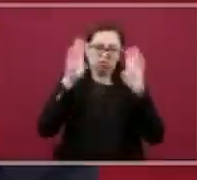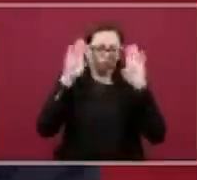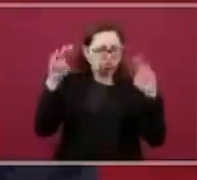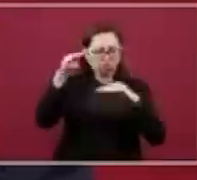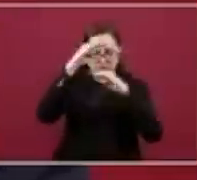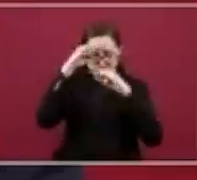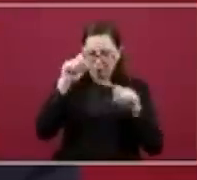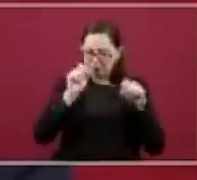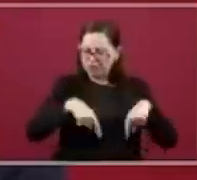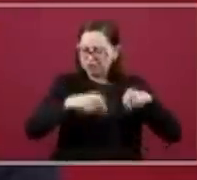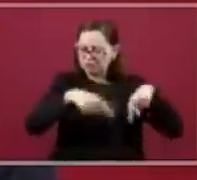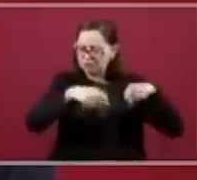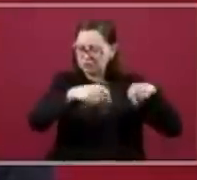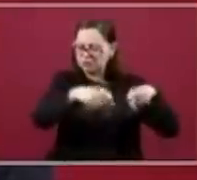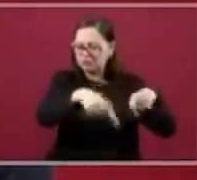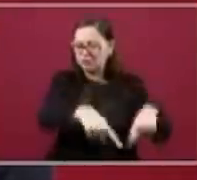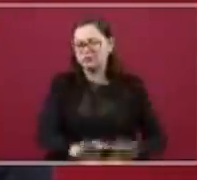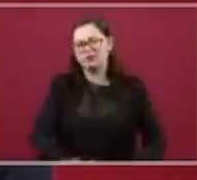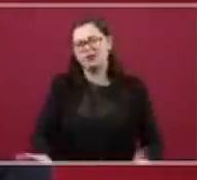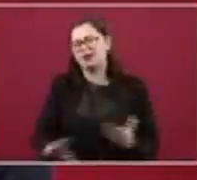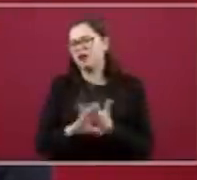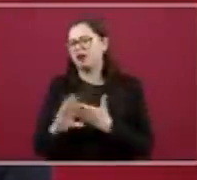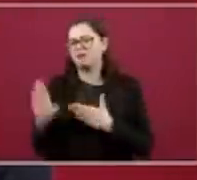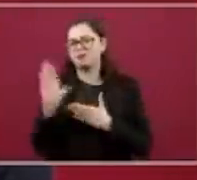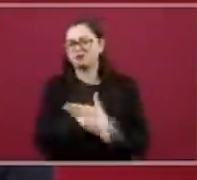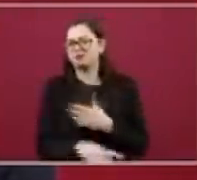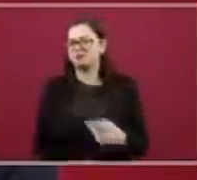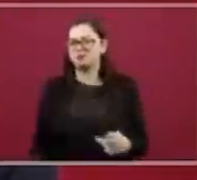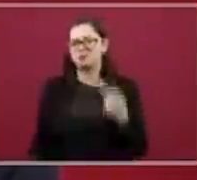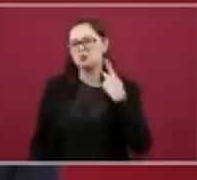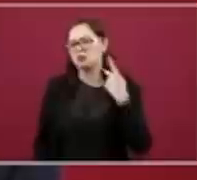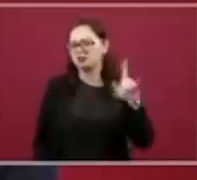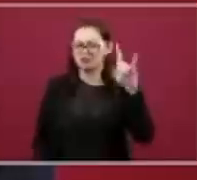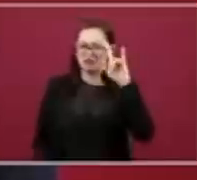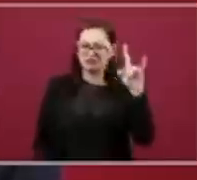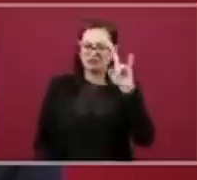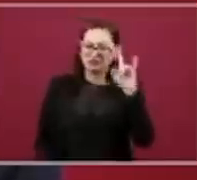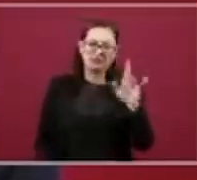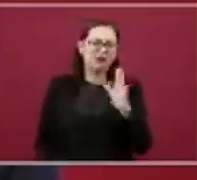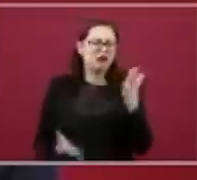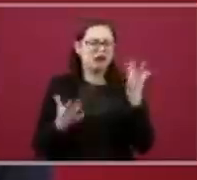Eso no tiene nada que ver con la izquierda, ni